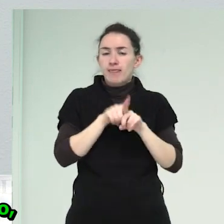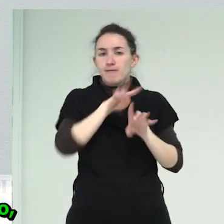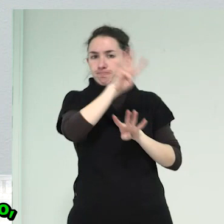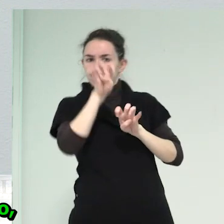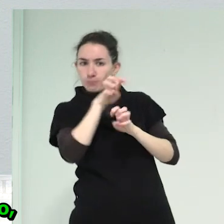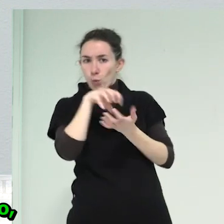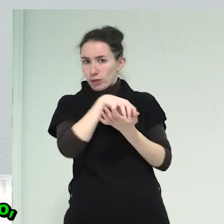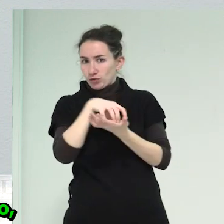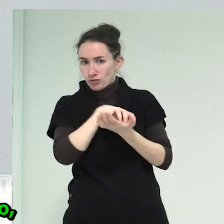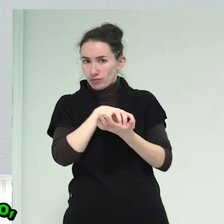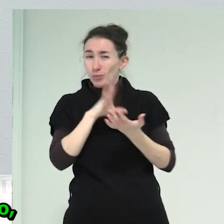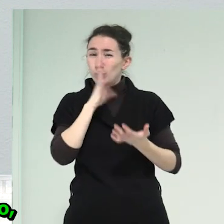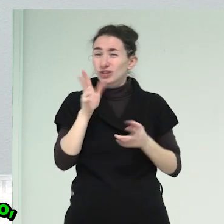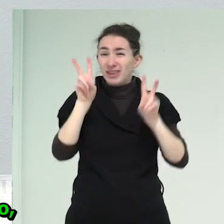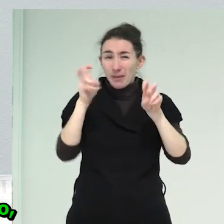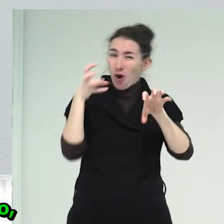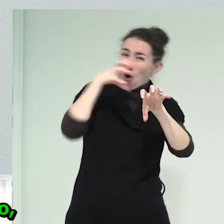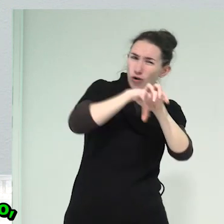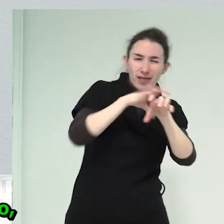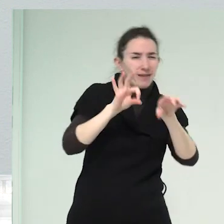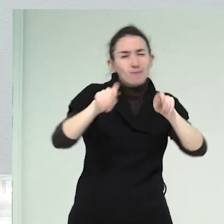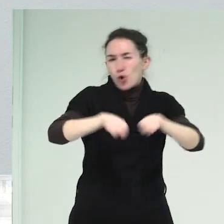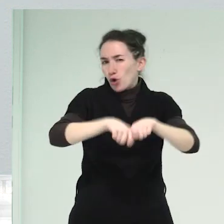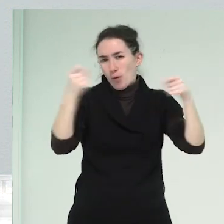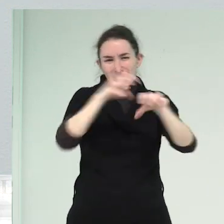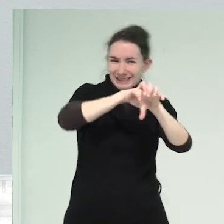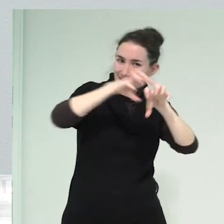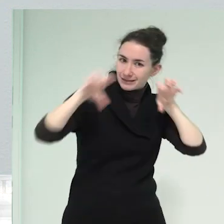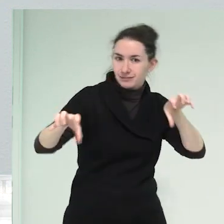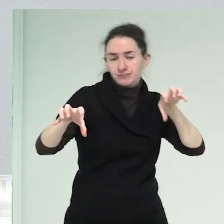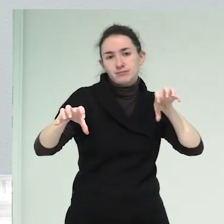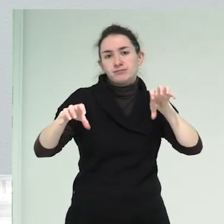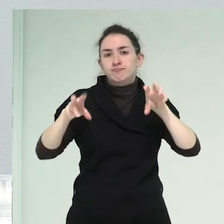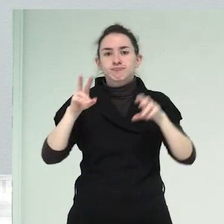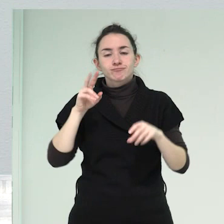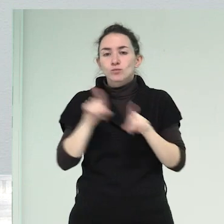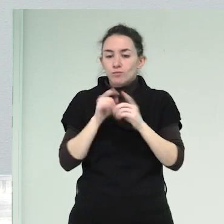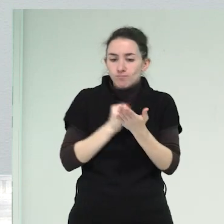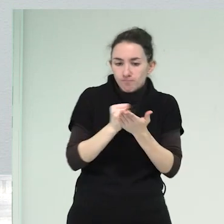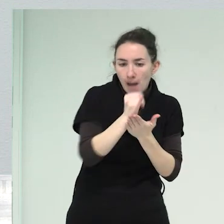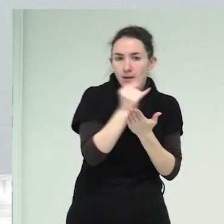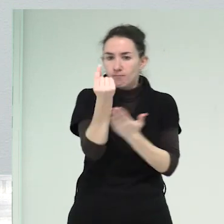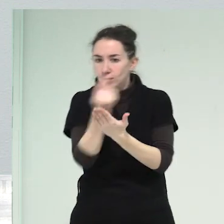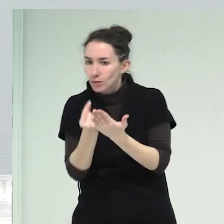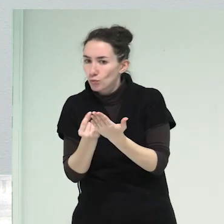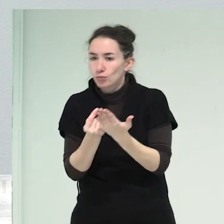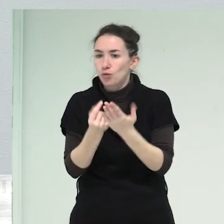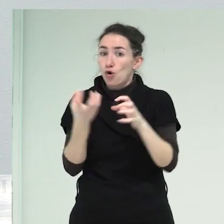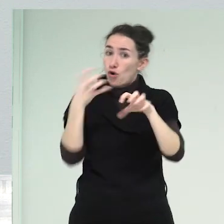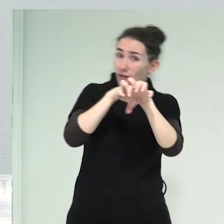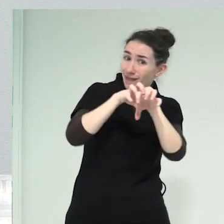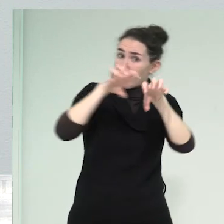ello es necesario romper con la colonialidad buscando, mapeando, cartografiando alternativas